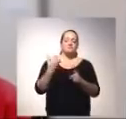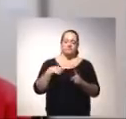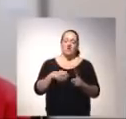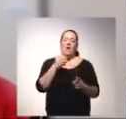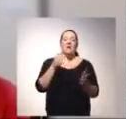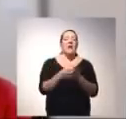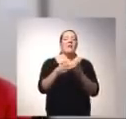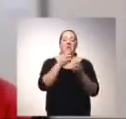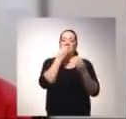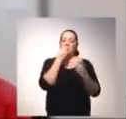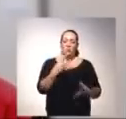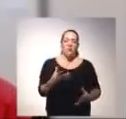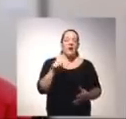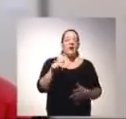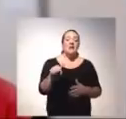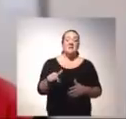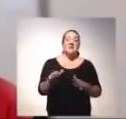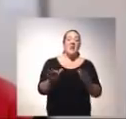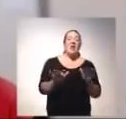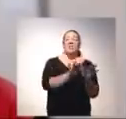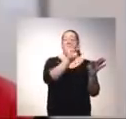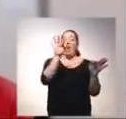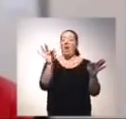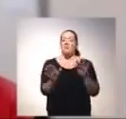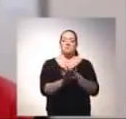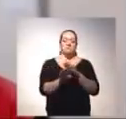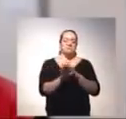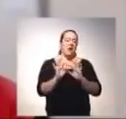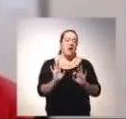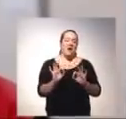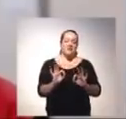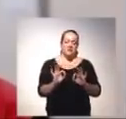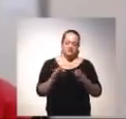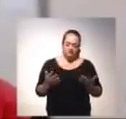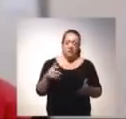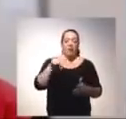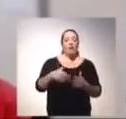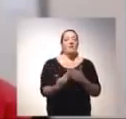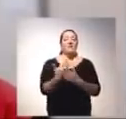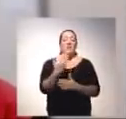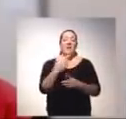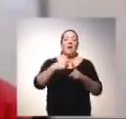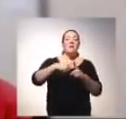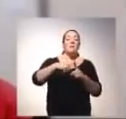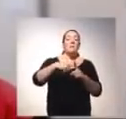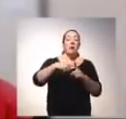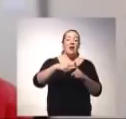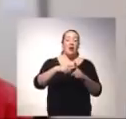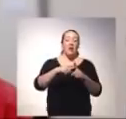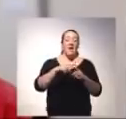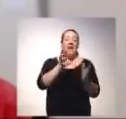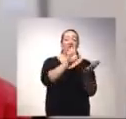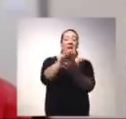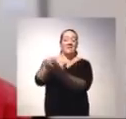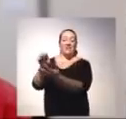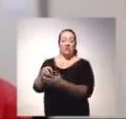calidad y esta se mantuvo el resto de la jornada. Durante el día de hoy, los valores registrados en el conjunto de las